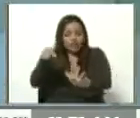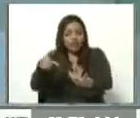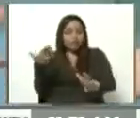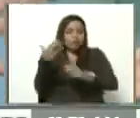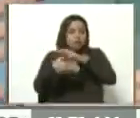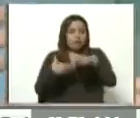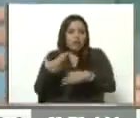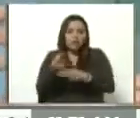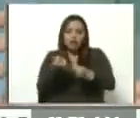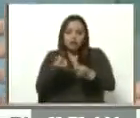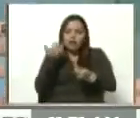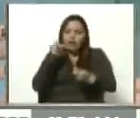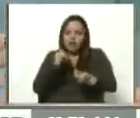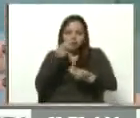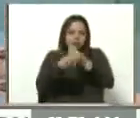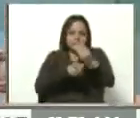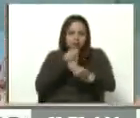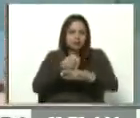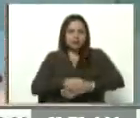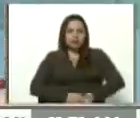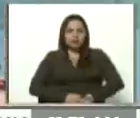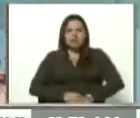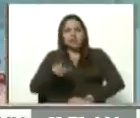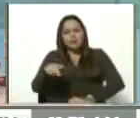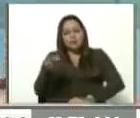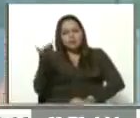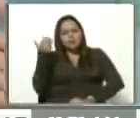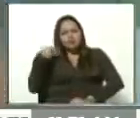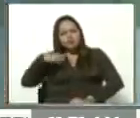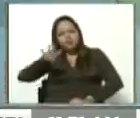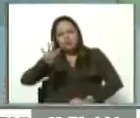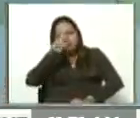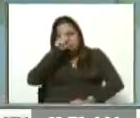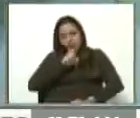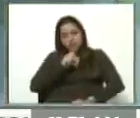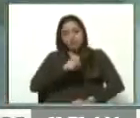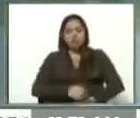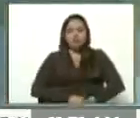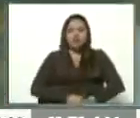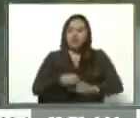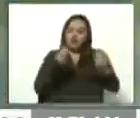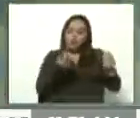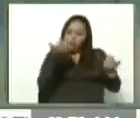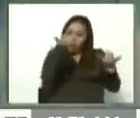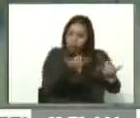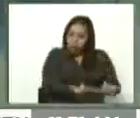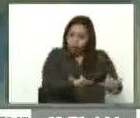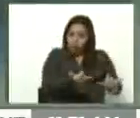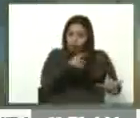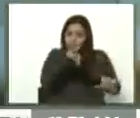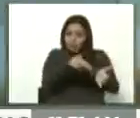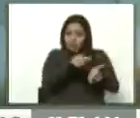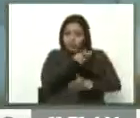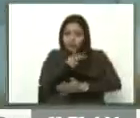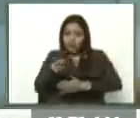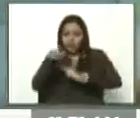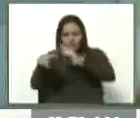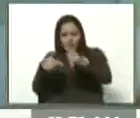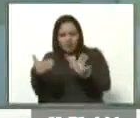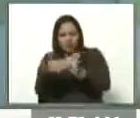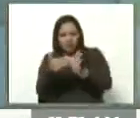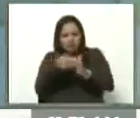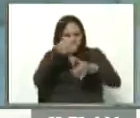está presentando, cómo se presentó hace de pronto unos 4 años atrás y cómo se ve hoy por hoy. Eso es importante, vamos a analizarlo luego de la